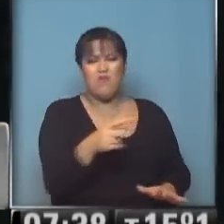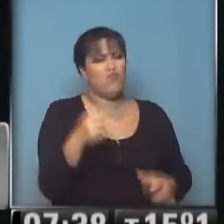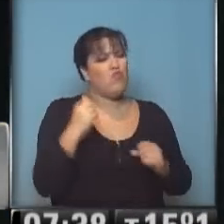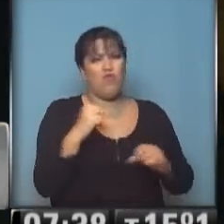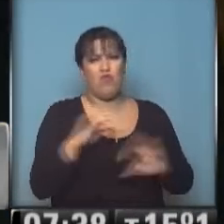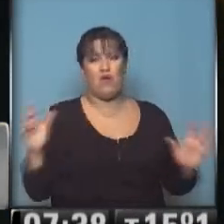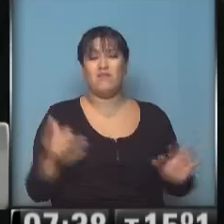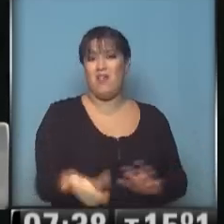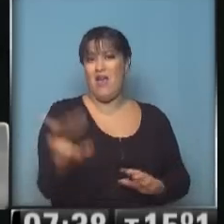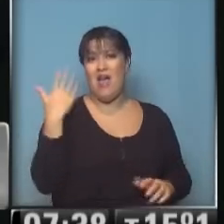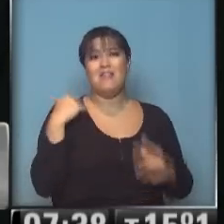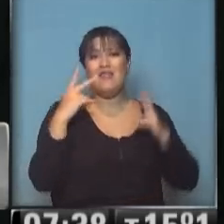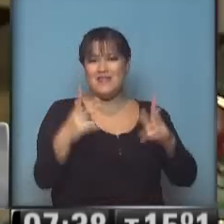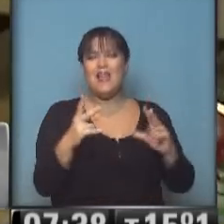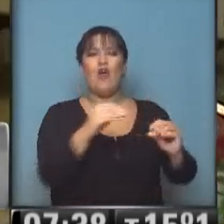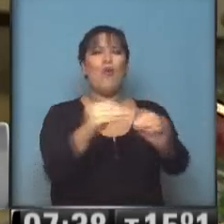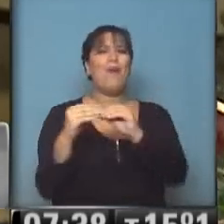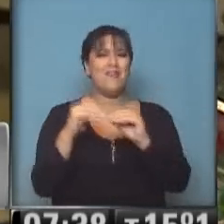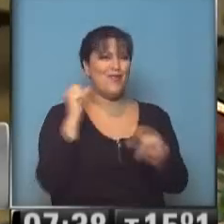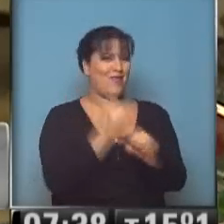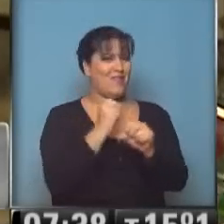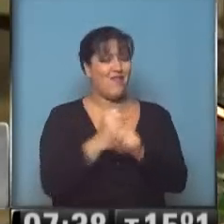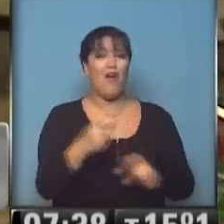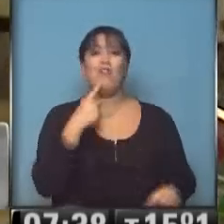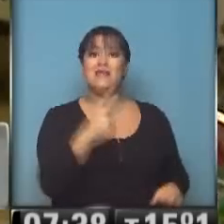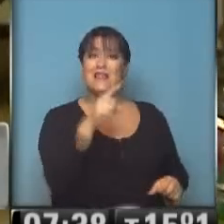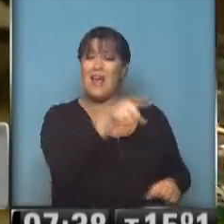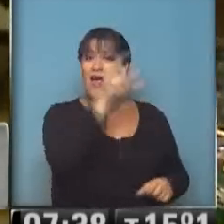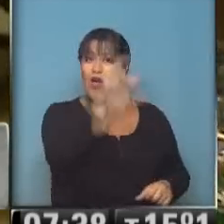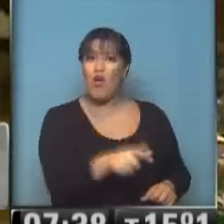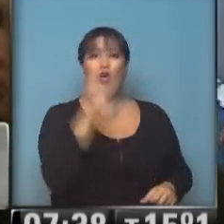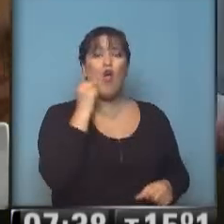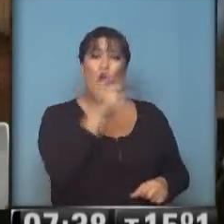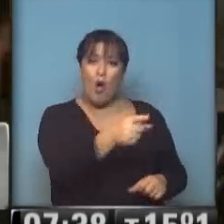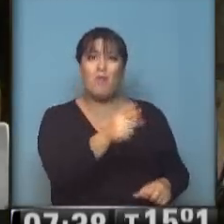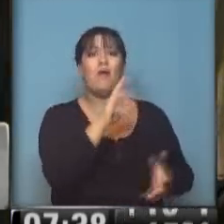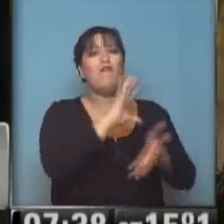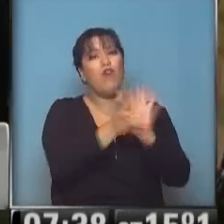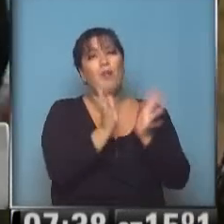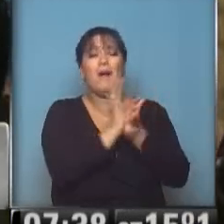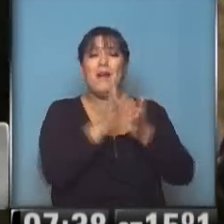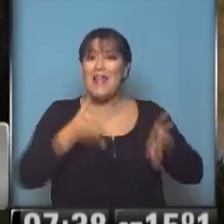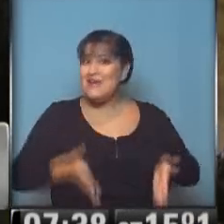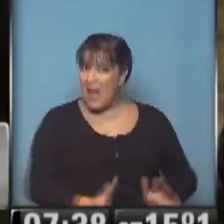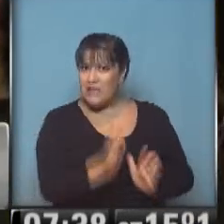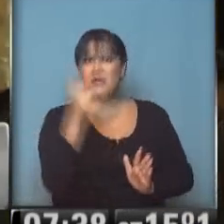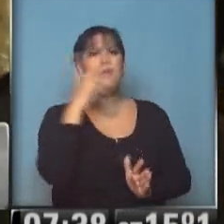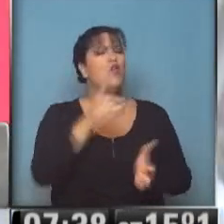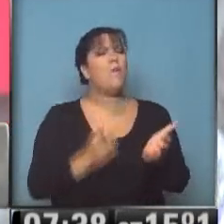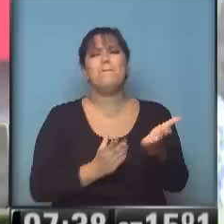recién a los colegas ahí que Cerati es de las personas que nacen para siempre, porque quedan en su